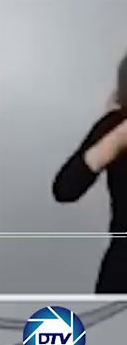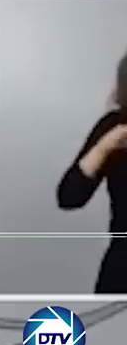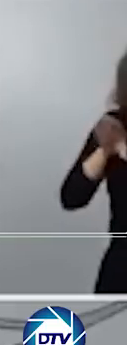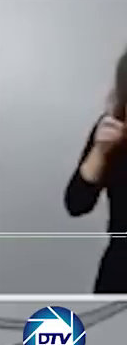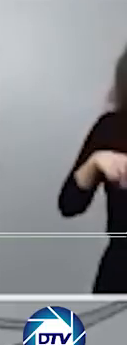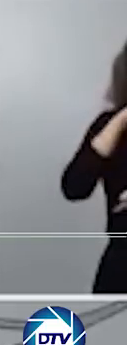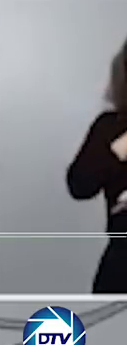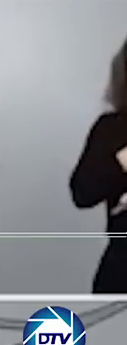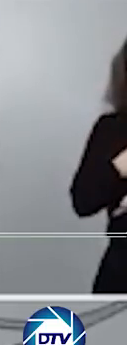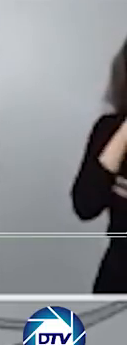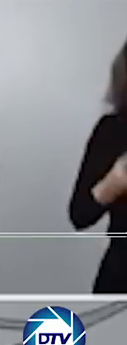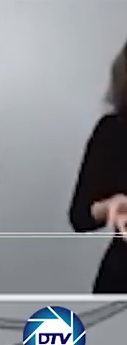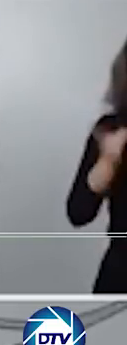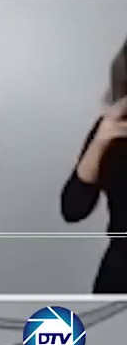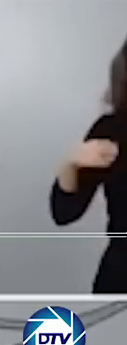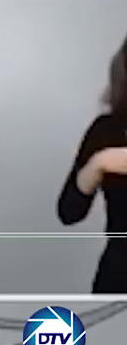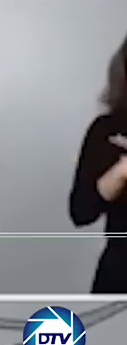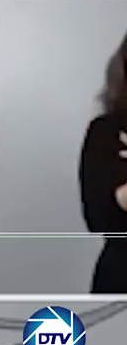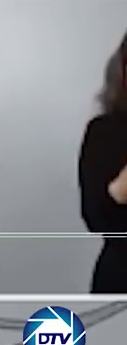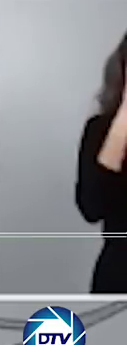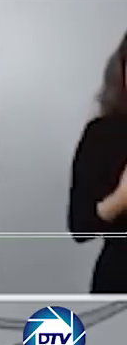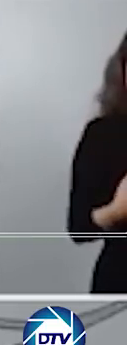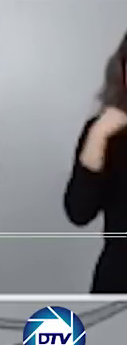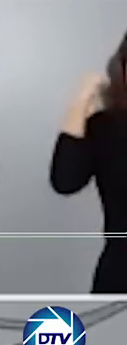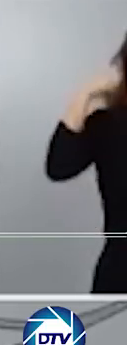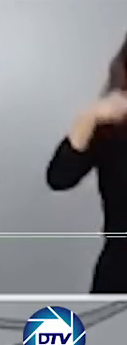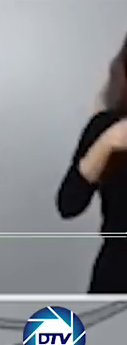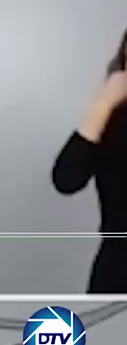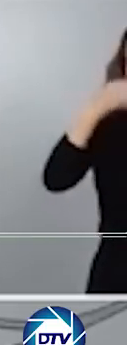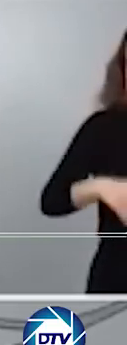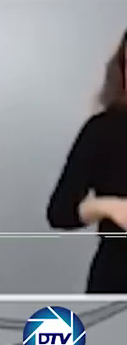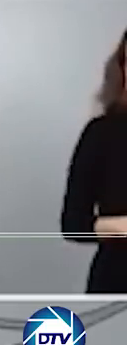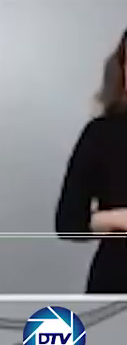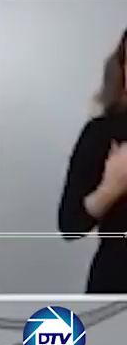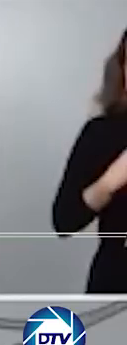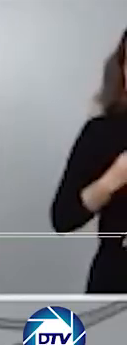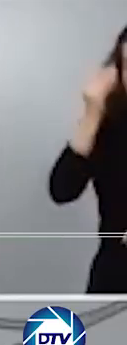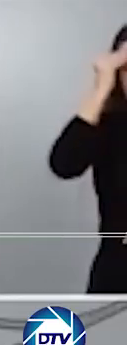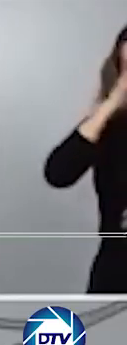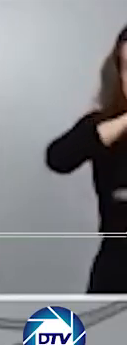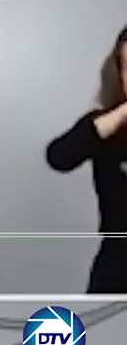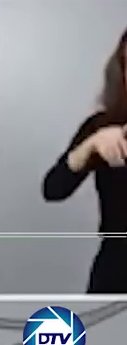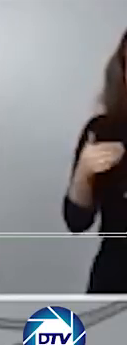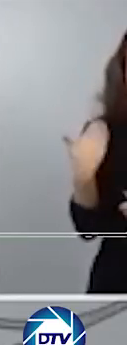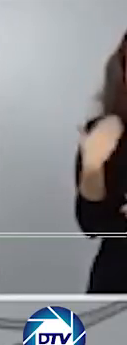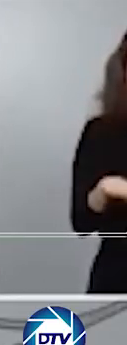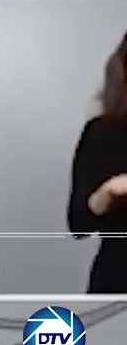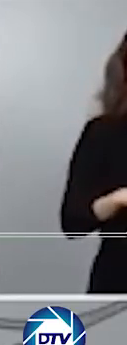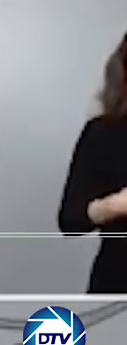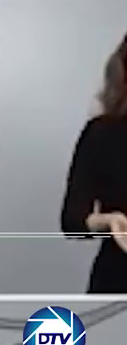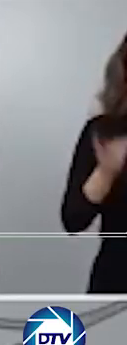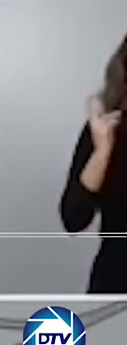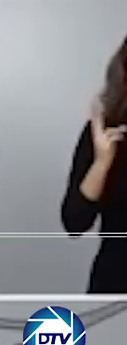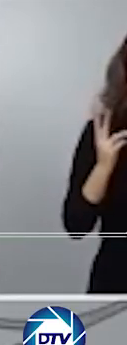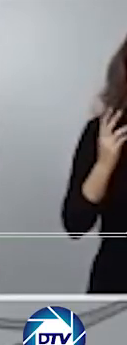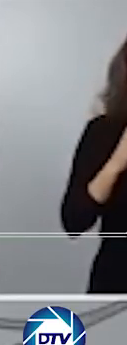imputada precisamente por un posible delito de haber estado destinando ayudas y subvenciones a los colectivos que la uparon políticamente, DESC, la PAH, la